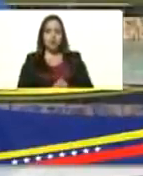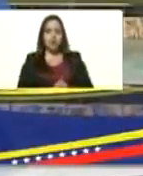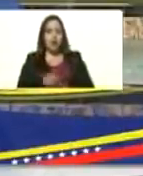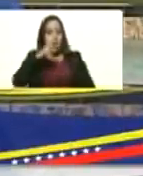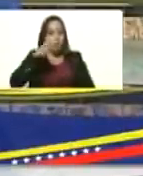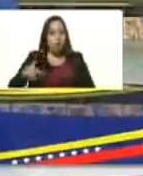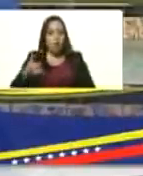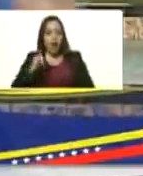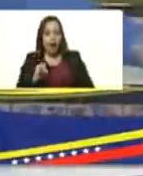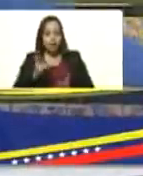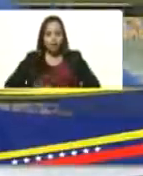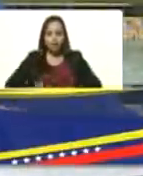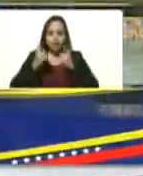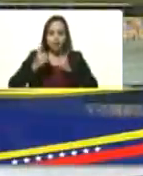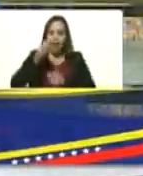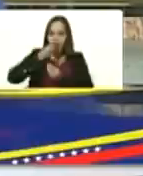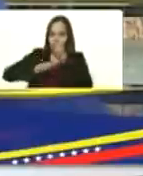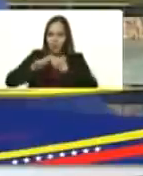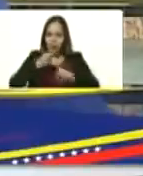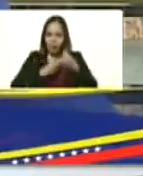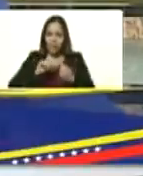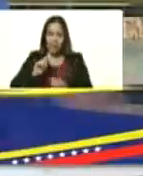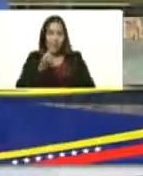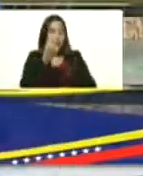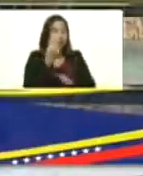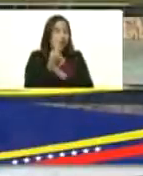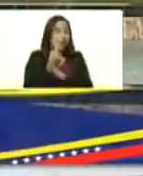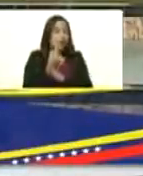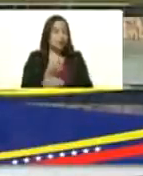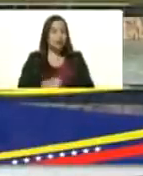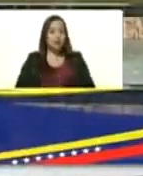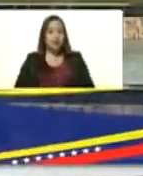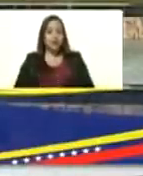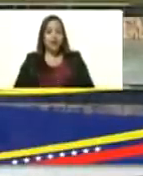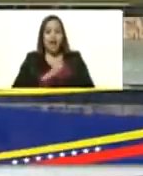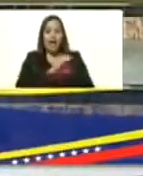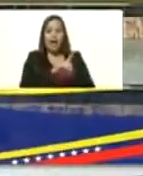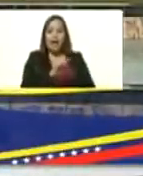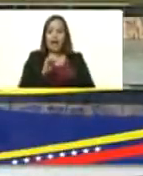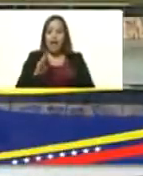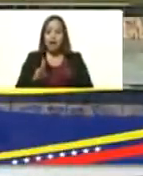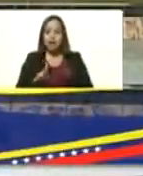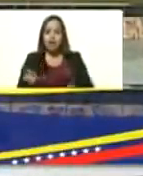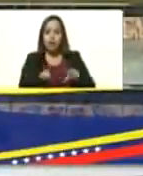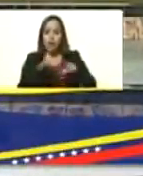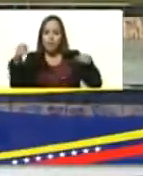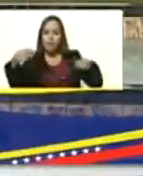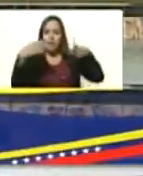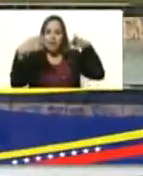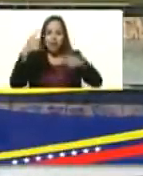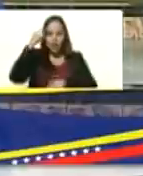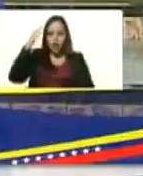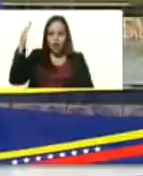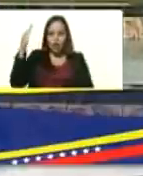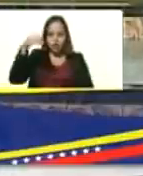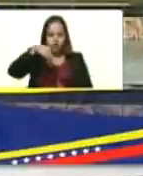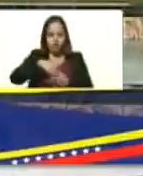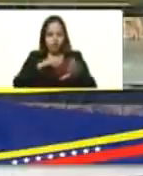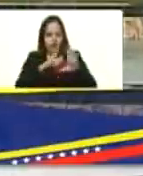pueblo tenga acceso al alimento lo primero los clave milagro de dios en la tierra